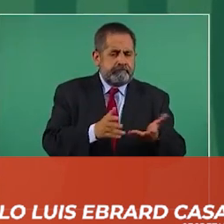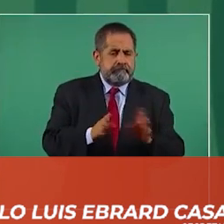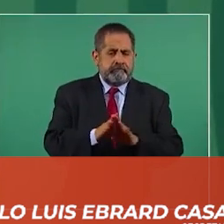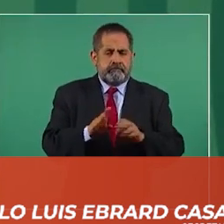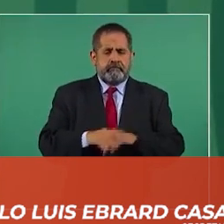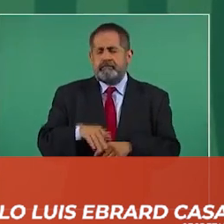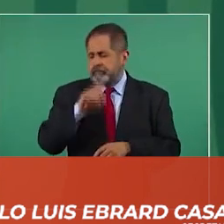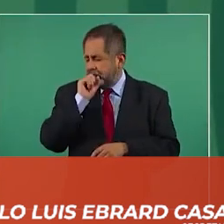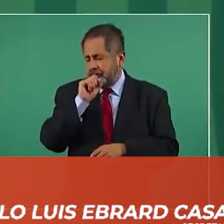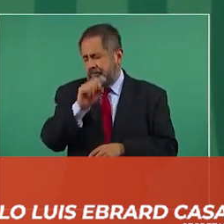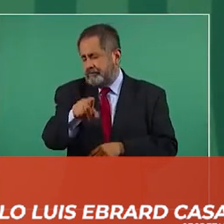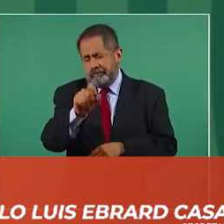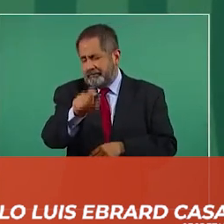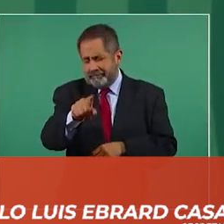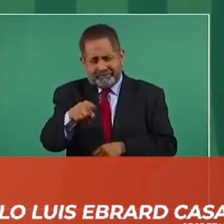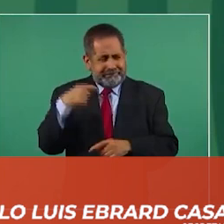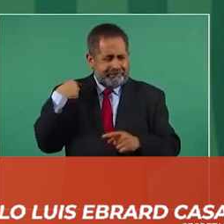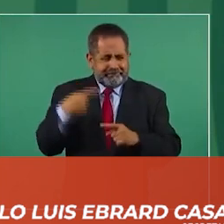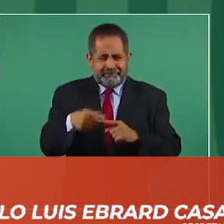Lo mismo,